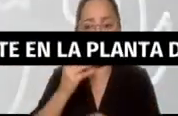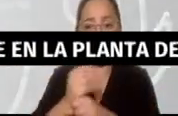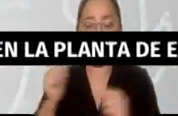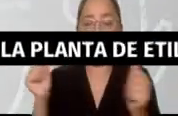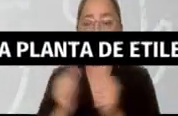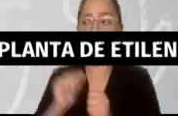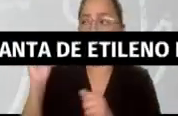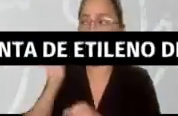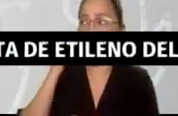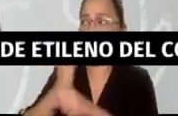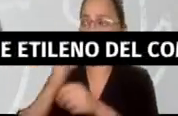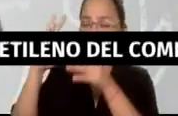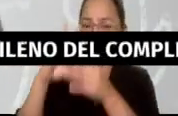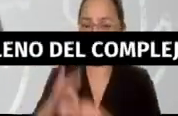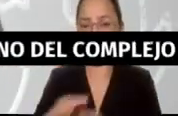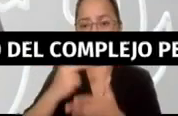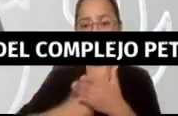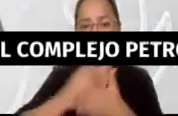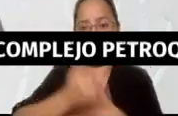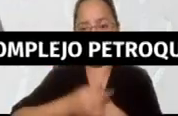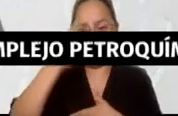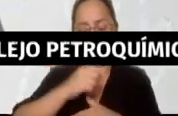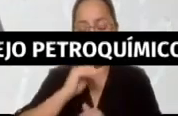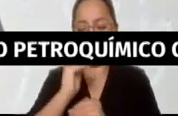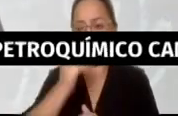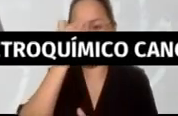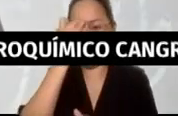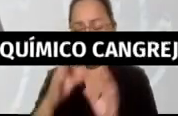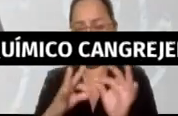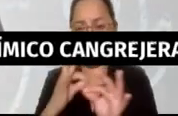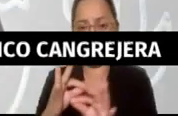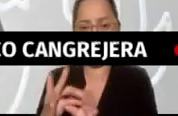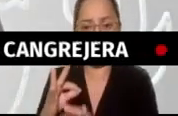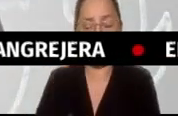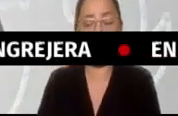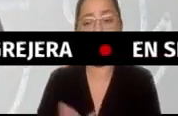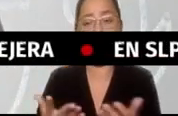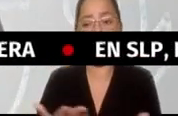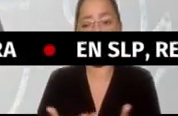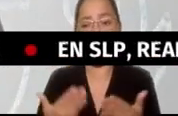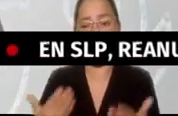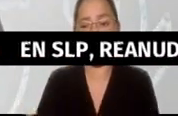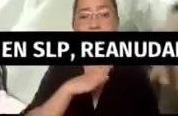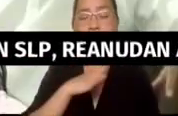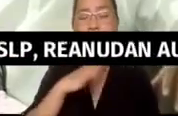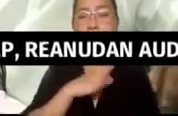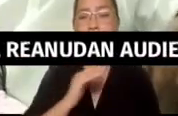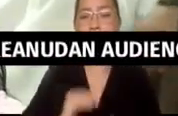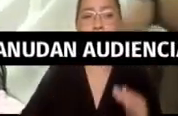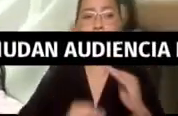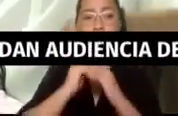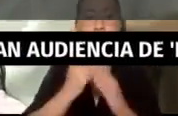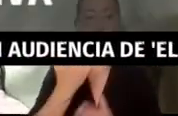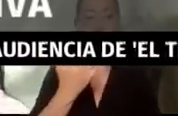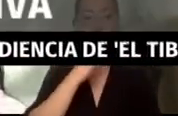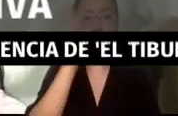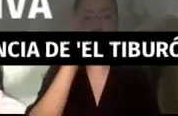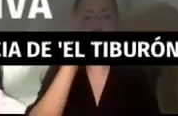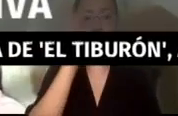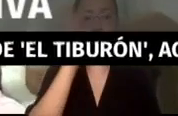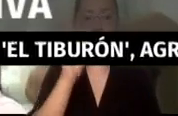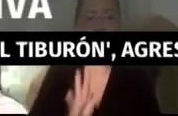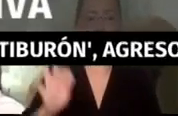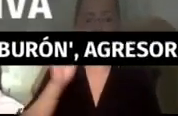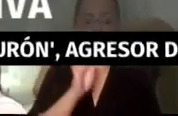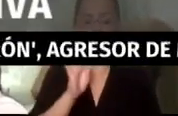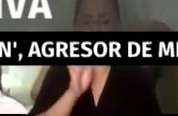educativa como la construcción del edificio del cobais en el sector de la conquista en Culiacán así como la construcción de